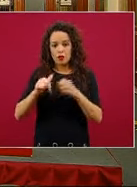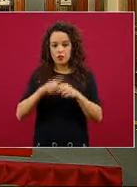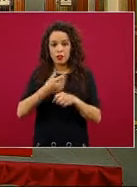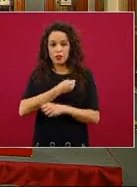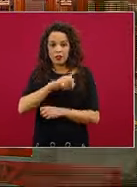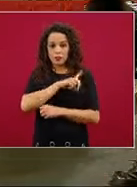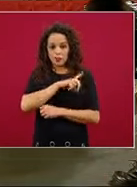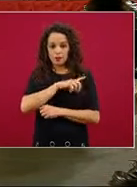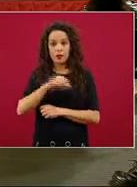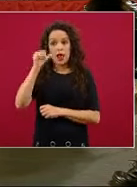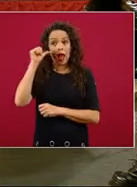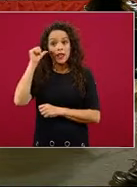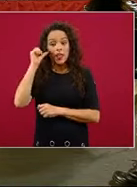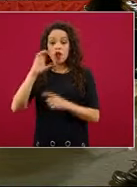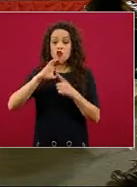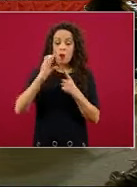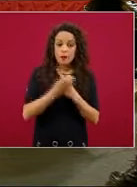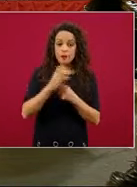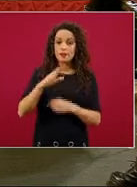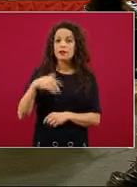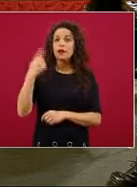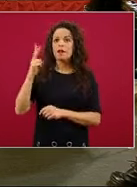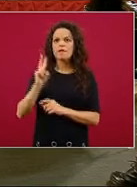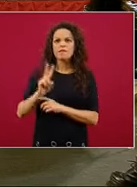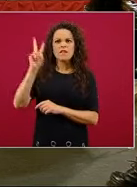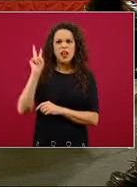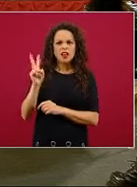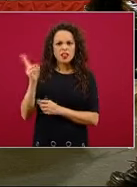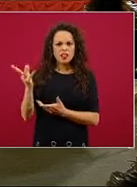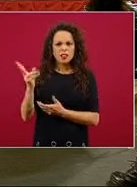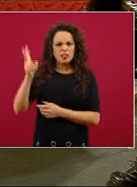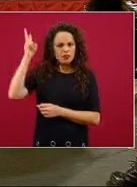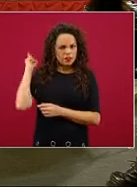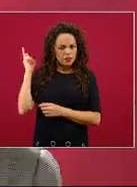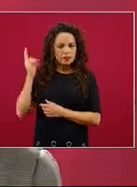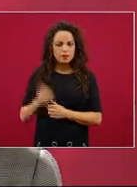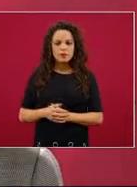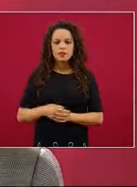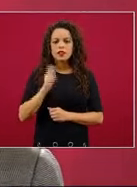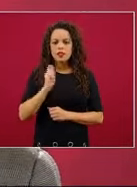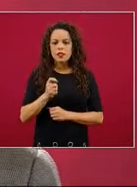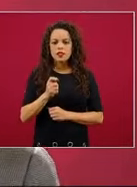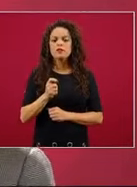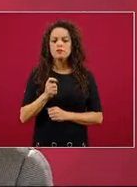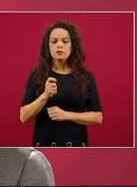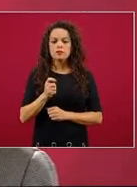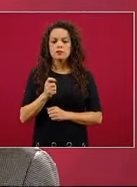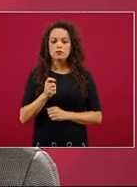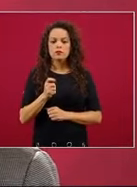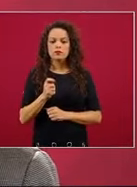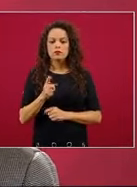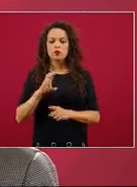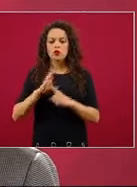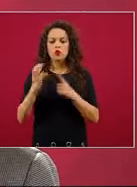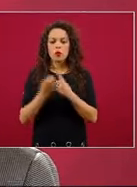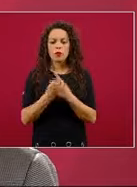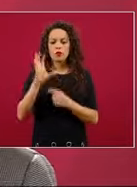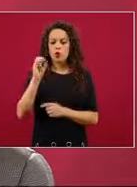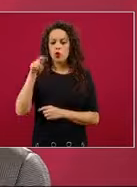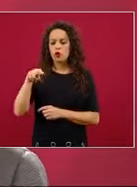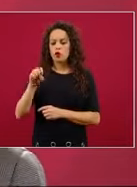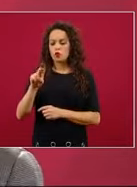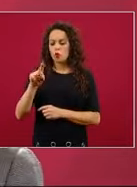de comisiones y el viernes próximo pasado tuvimos la sesión extraordinaria de la Comisión Consultiva de Salud